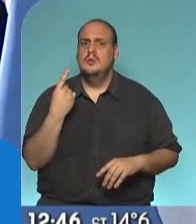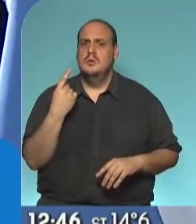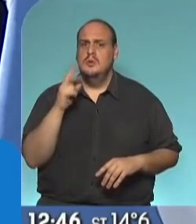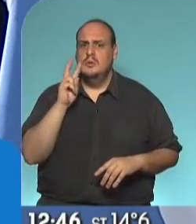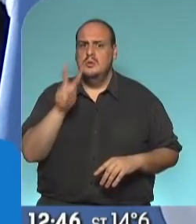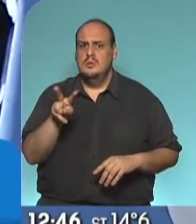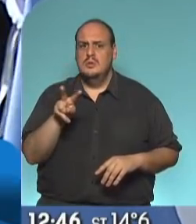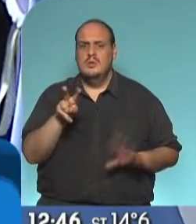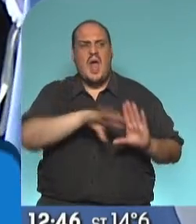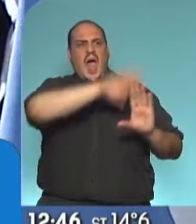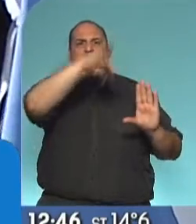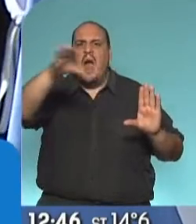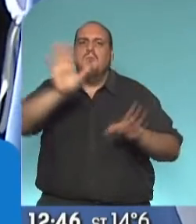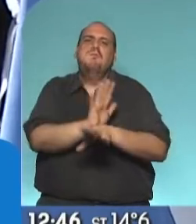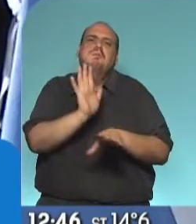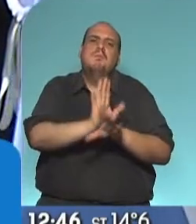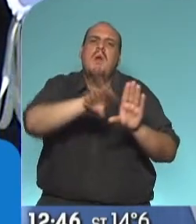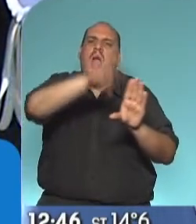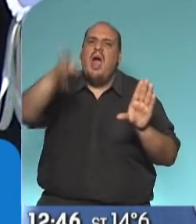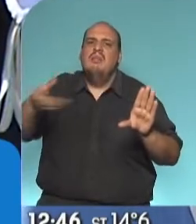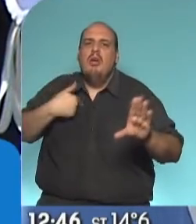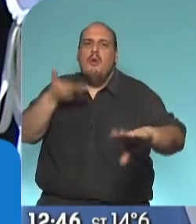cuáles son los Andes que tenemos que cruzar hoy.